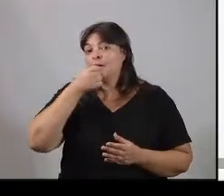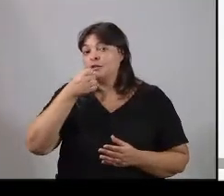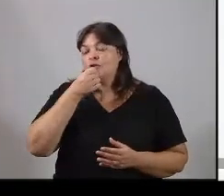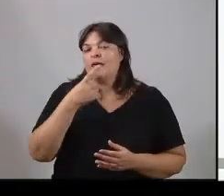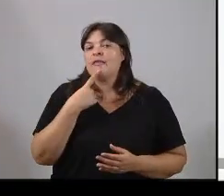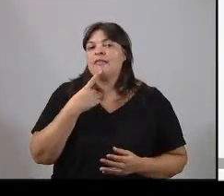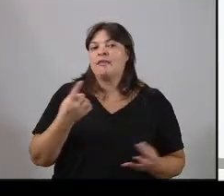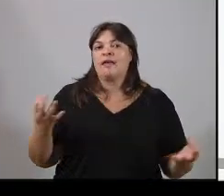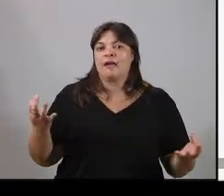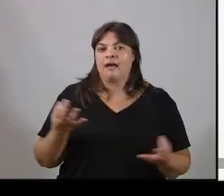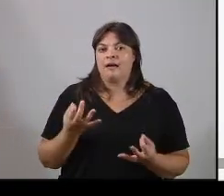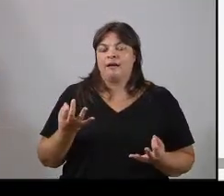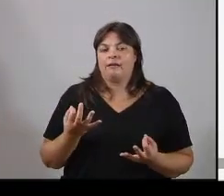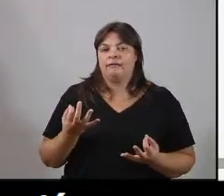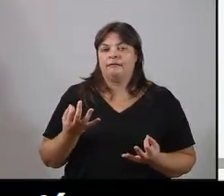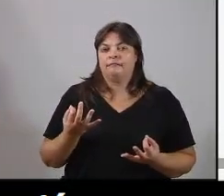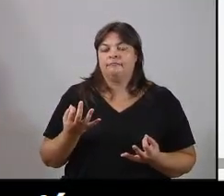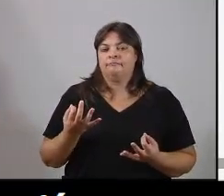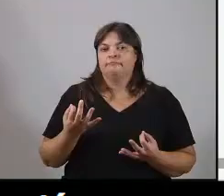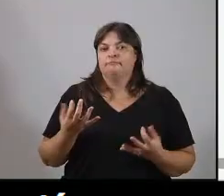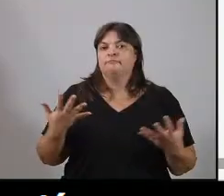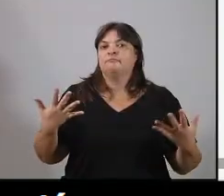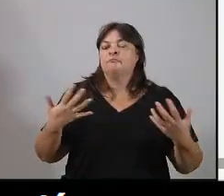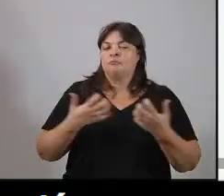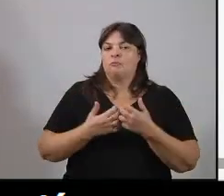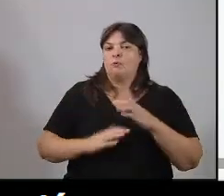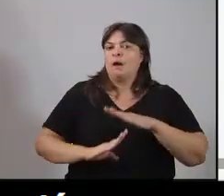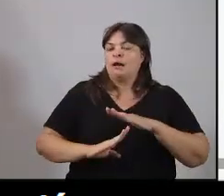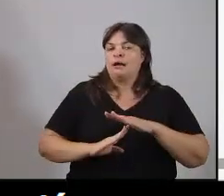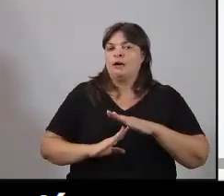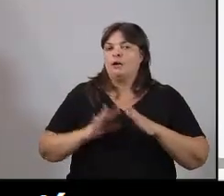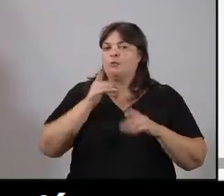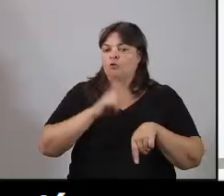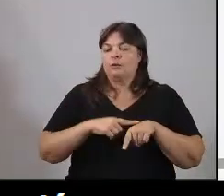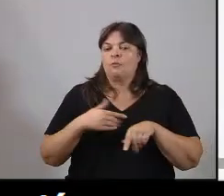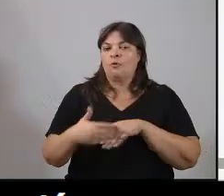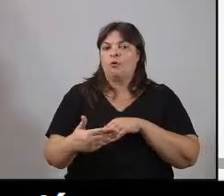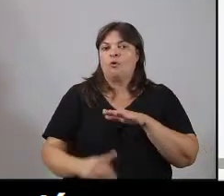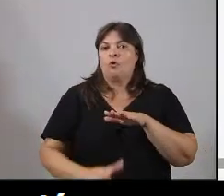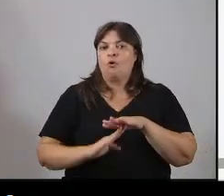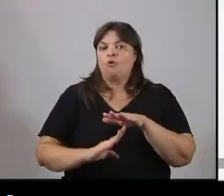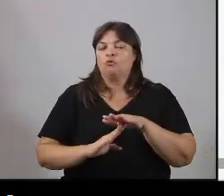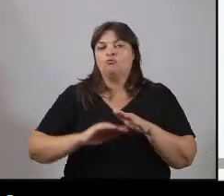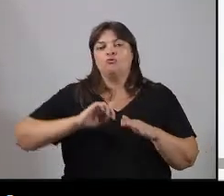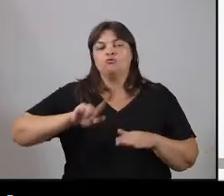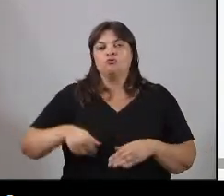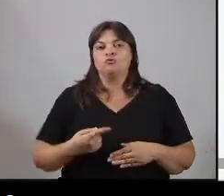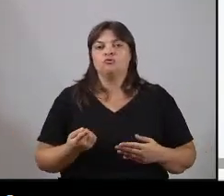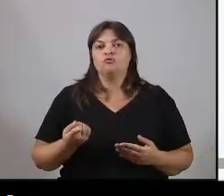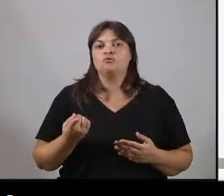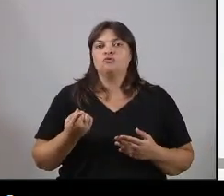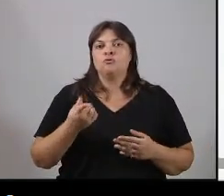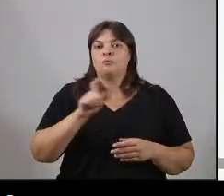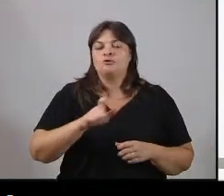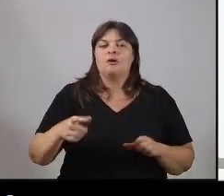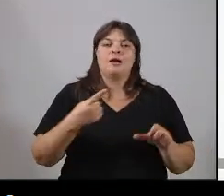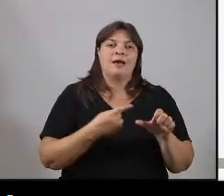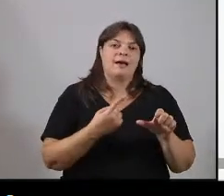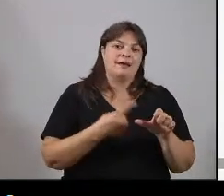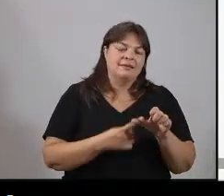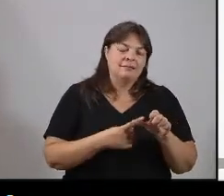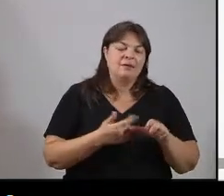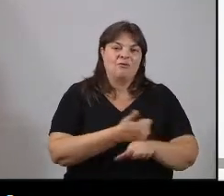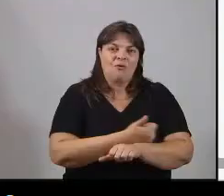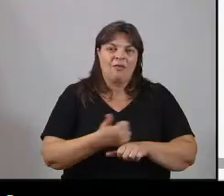aludía a la parálisis que podía provocar que en un periodo corto de tiempo tuviéramos que los extremeños acudir a las